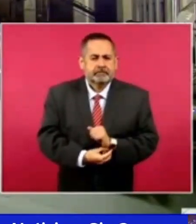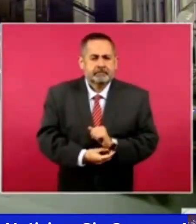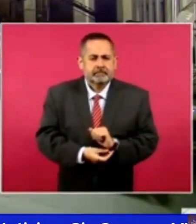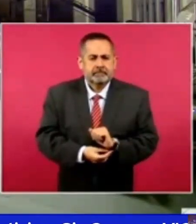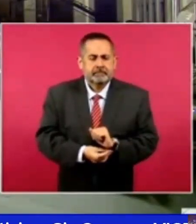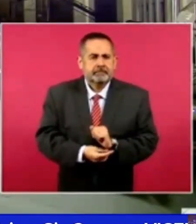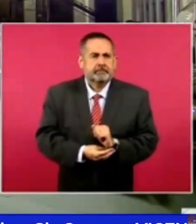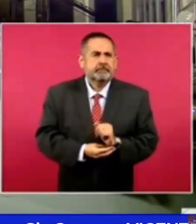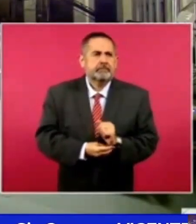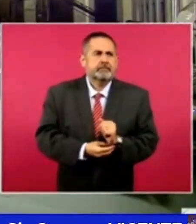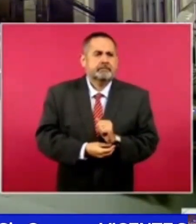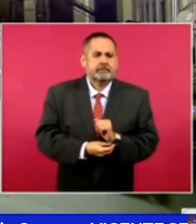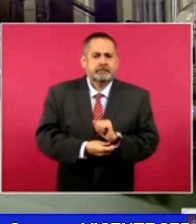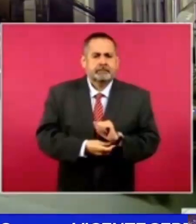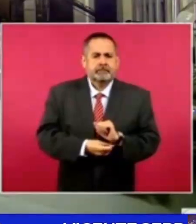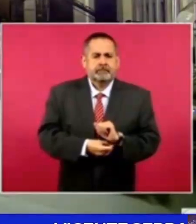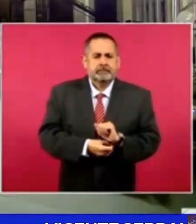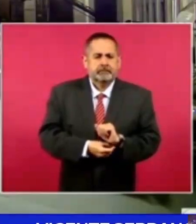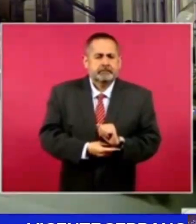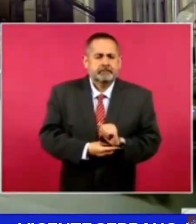un asunto